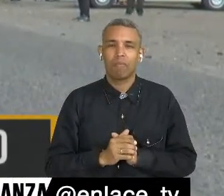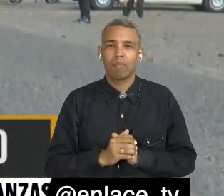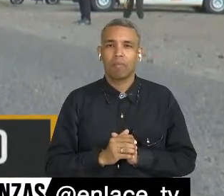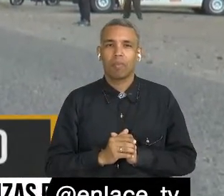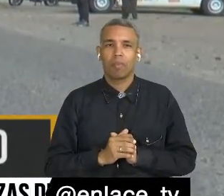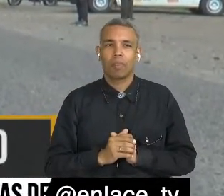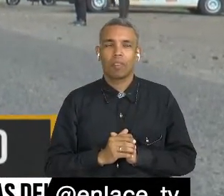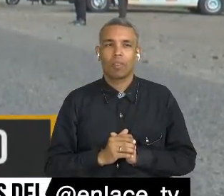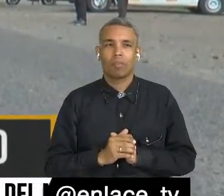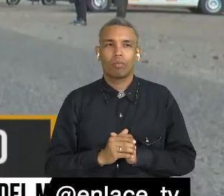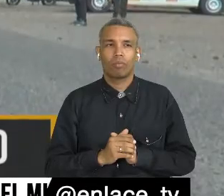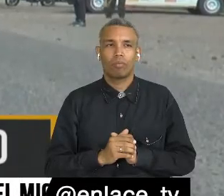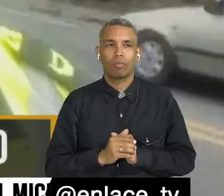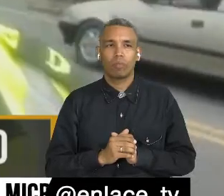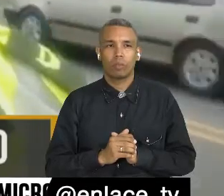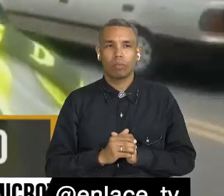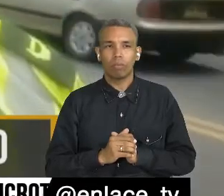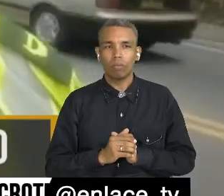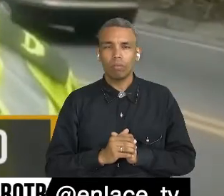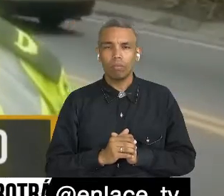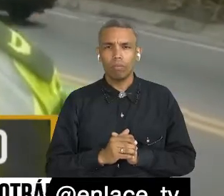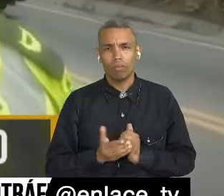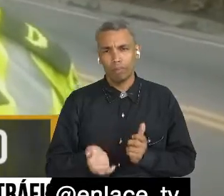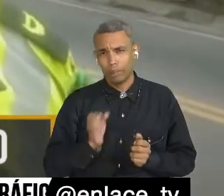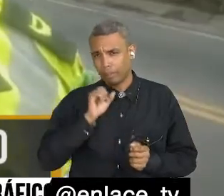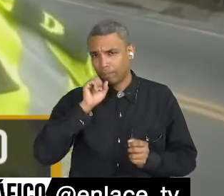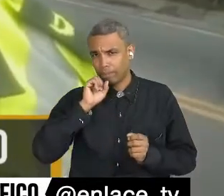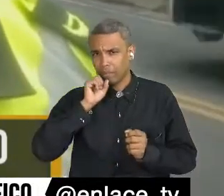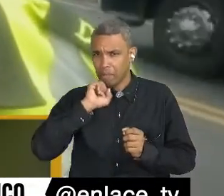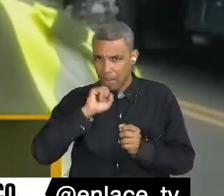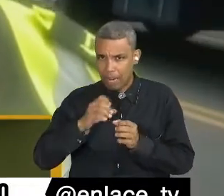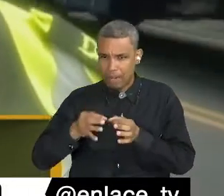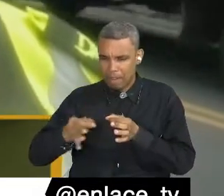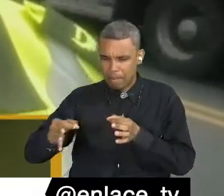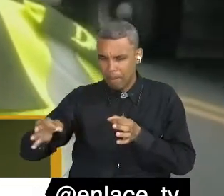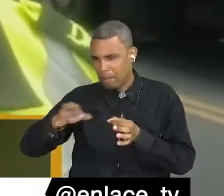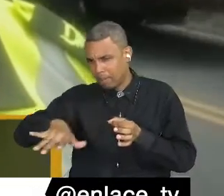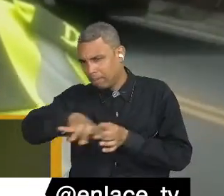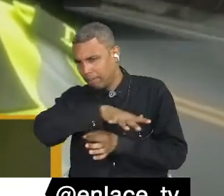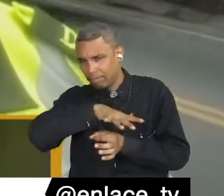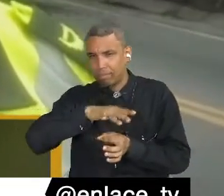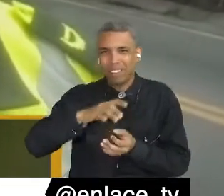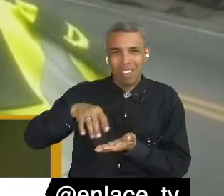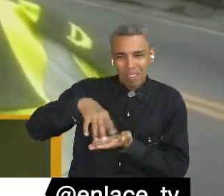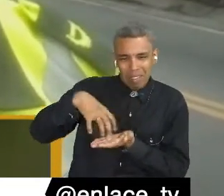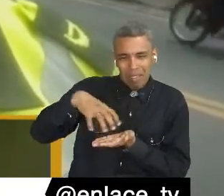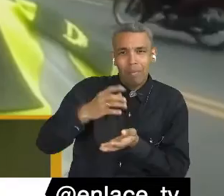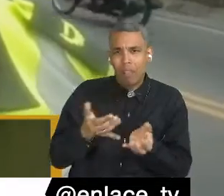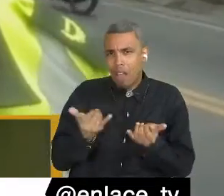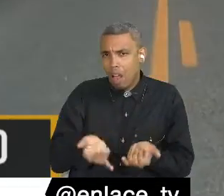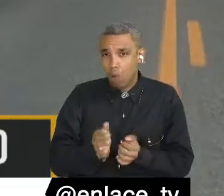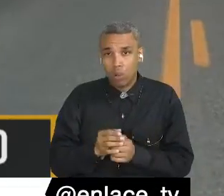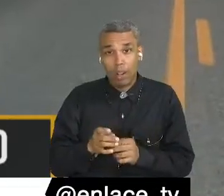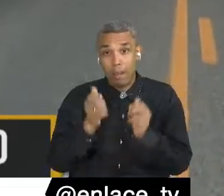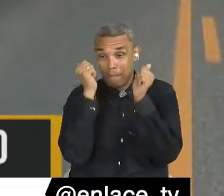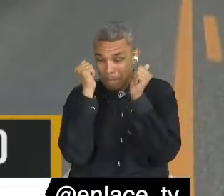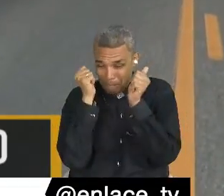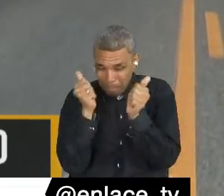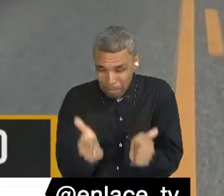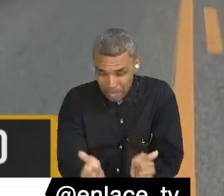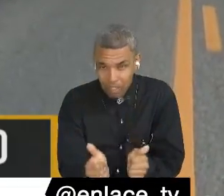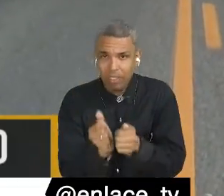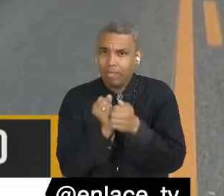En desarrollo del plan retorno en las diferentes vías del departamento queremos dar un balance hasta el momento muy positivo de lo que ha sido el desarrollo